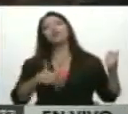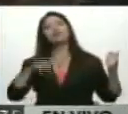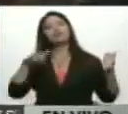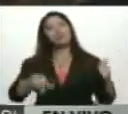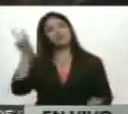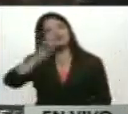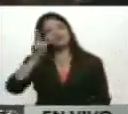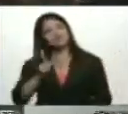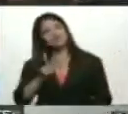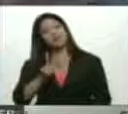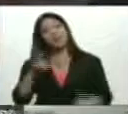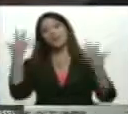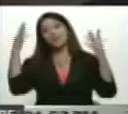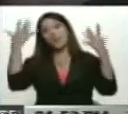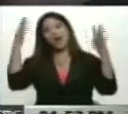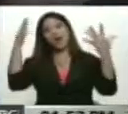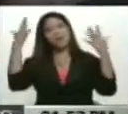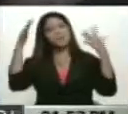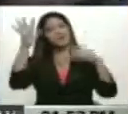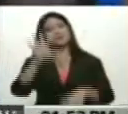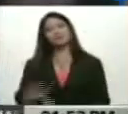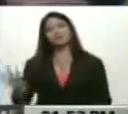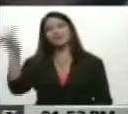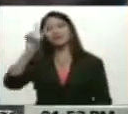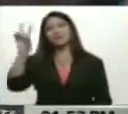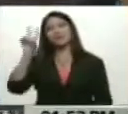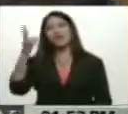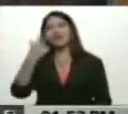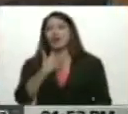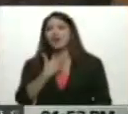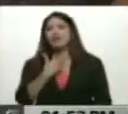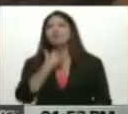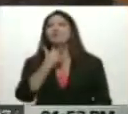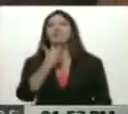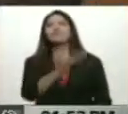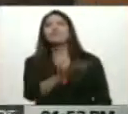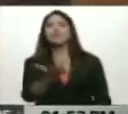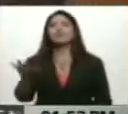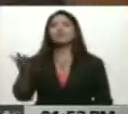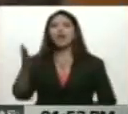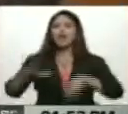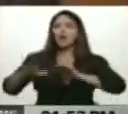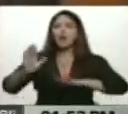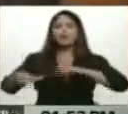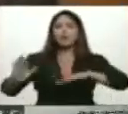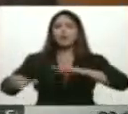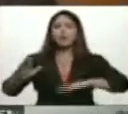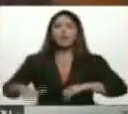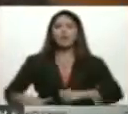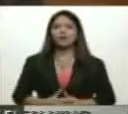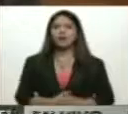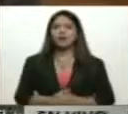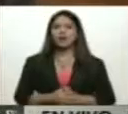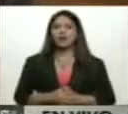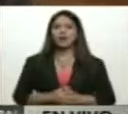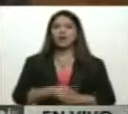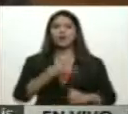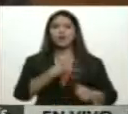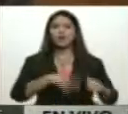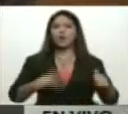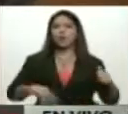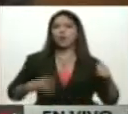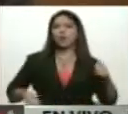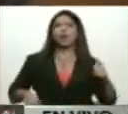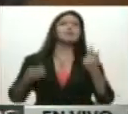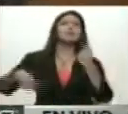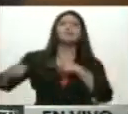repúblicas los aplausos de la república las voces de la república los tambores de la república los cuatro de la república